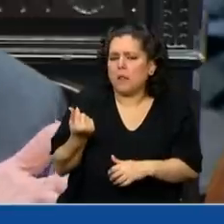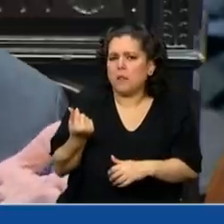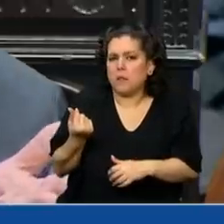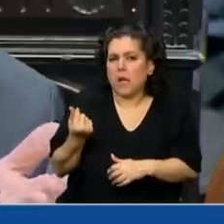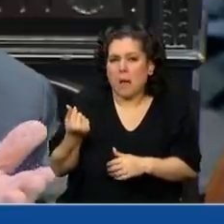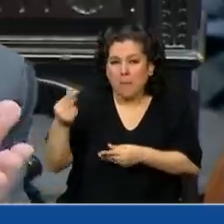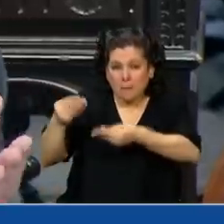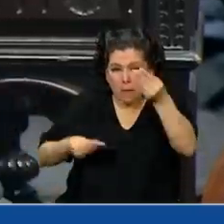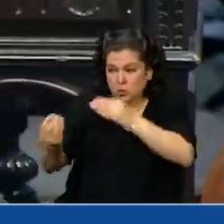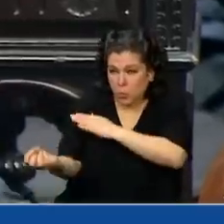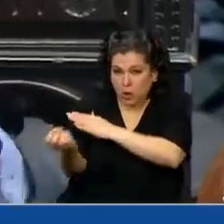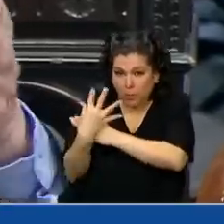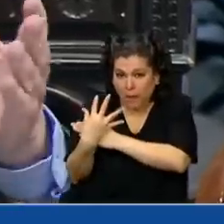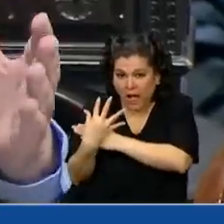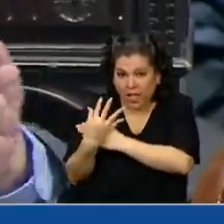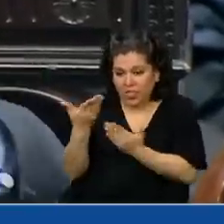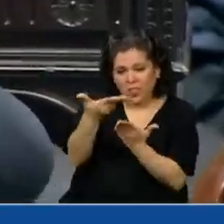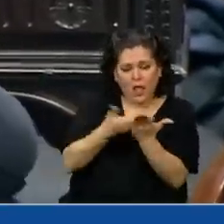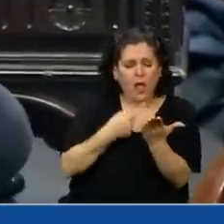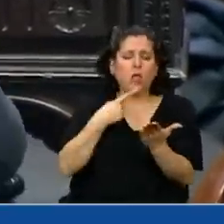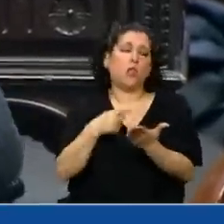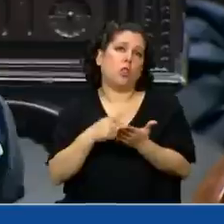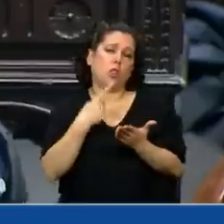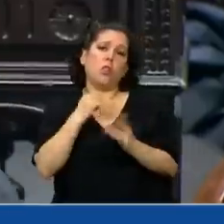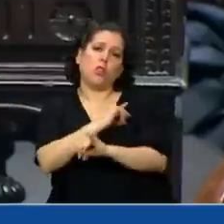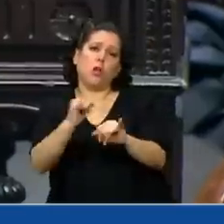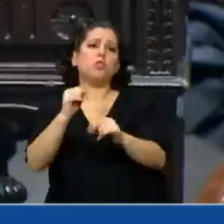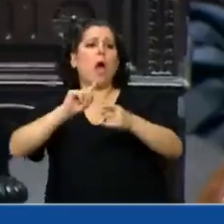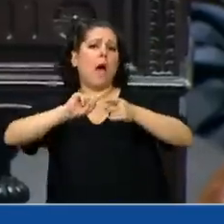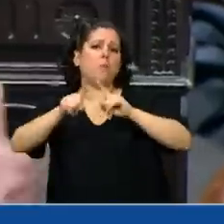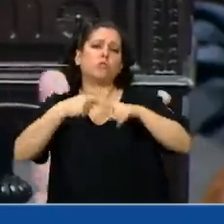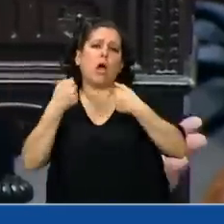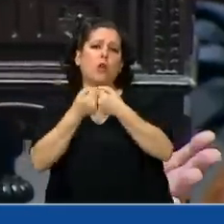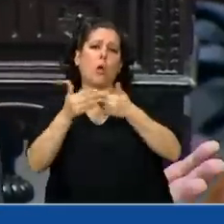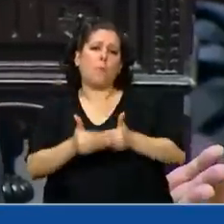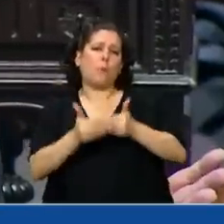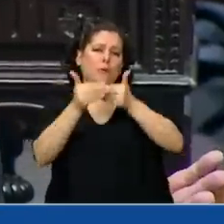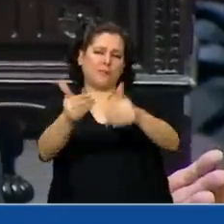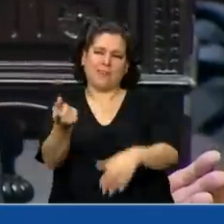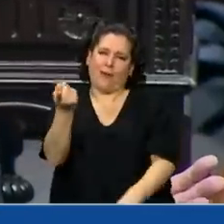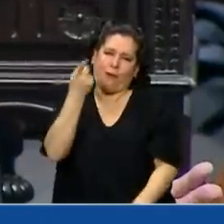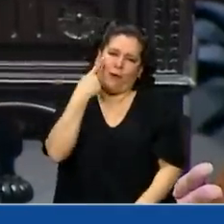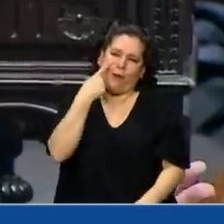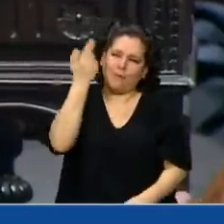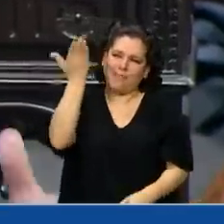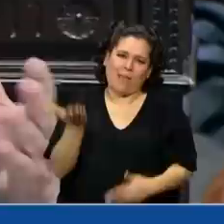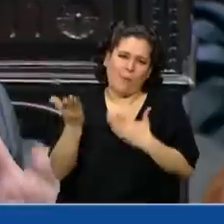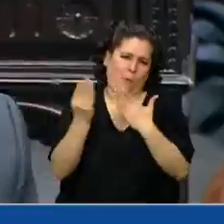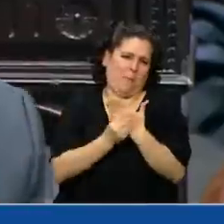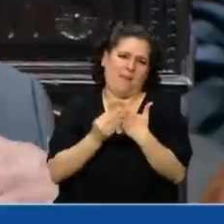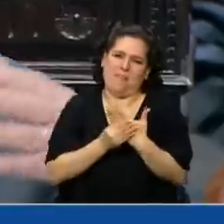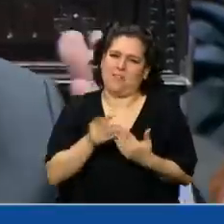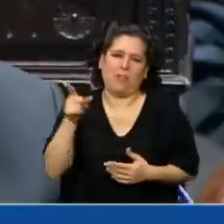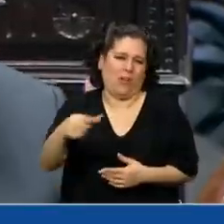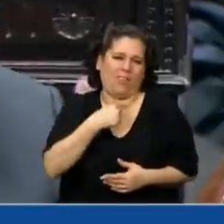Manda el presupuesto y dice, hemos acordado la postergación. Lo conocemos al ministro. Lo que